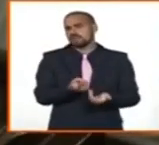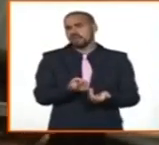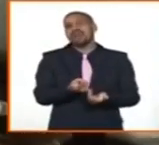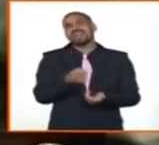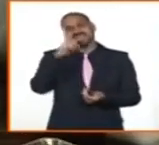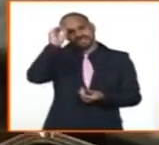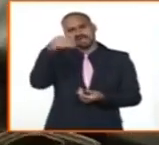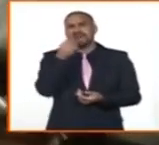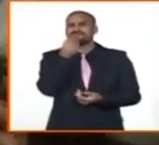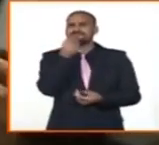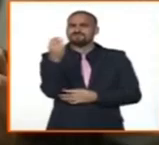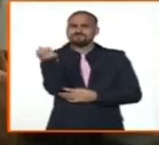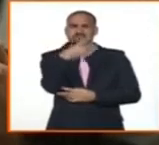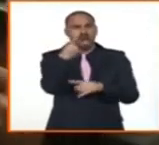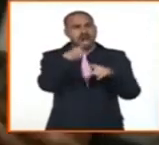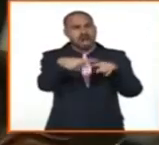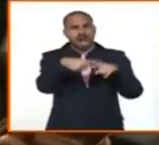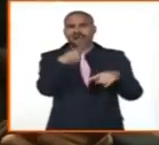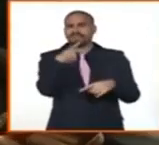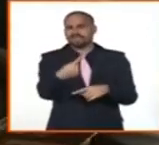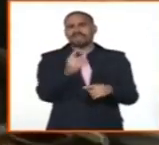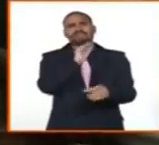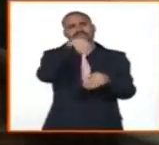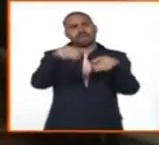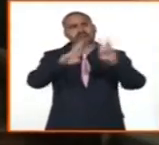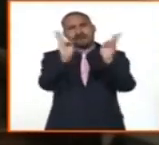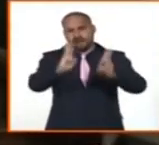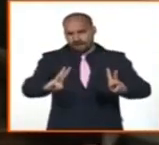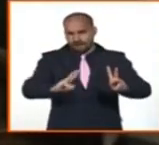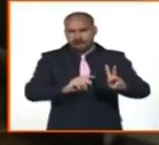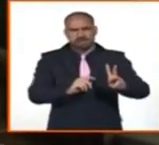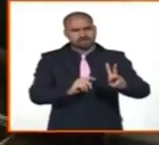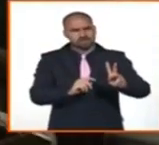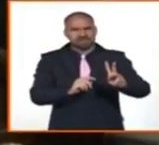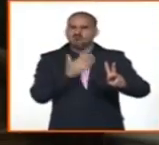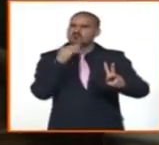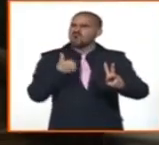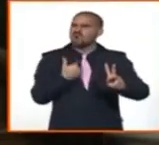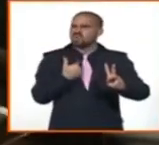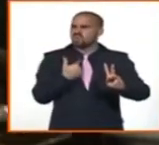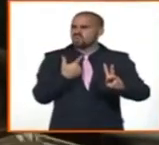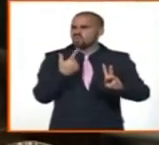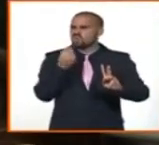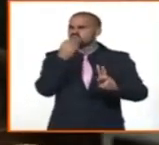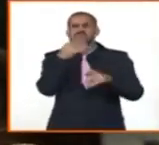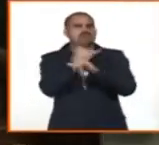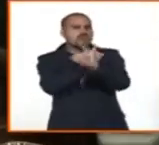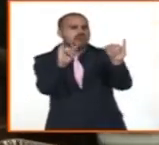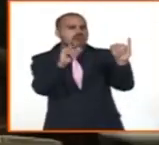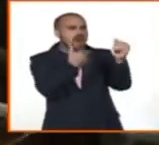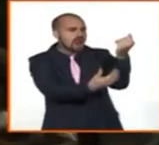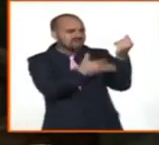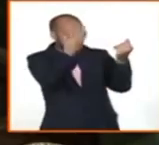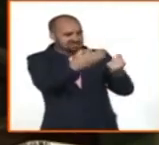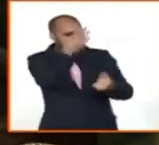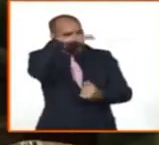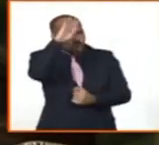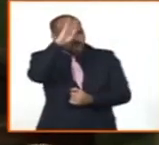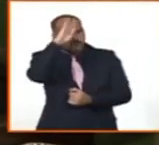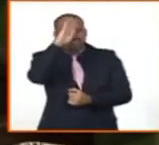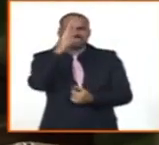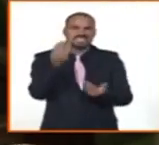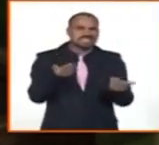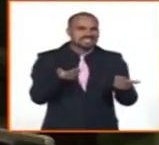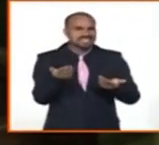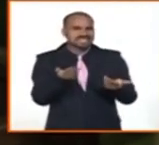comunicación, solo la podemos oponer con una Cuba real. Pero esa Cuba real es muy difícil de encontrar cuando alguien se acerca a los